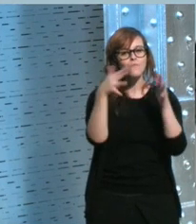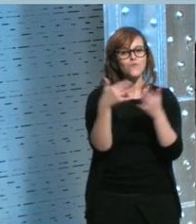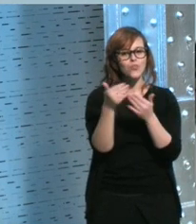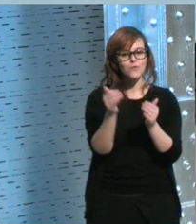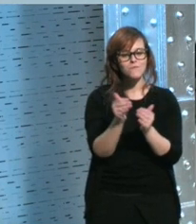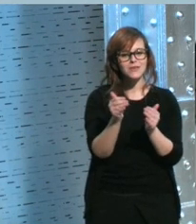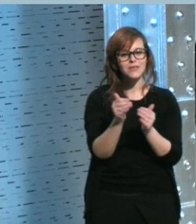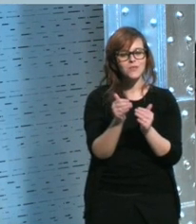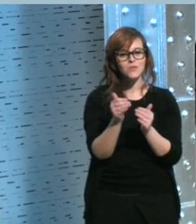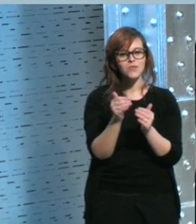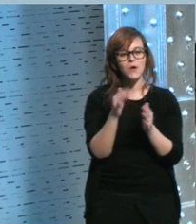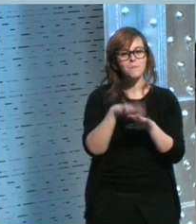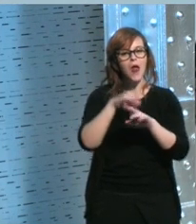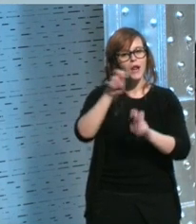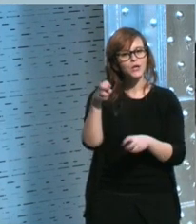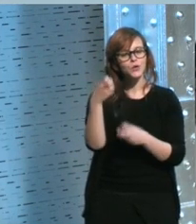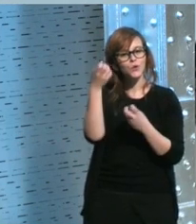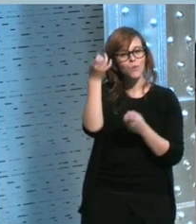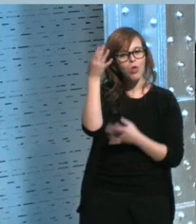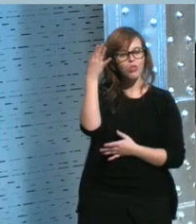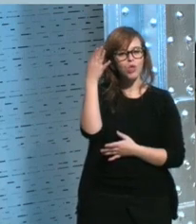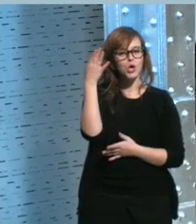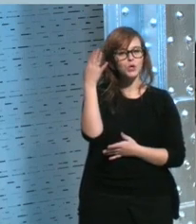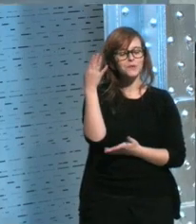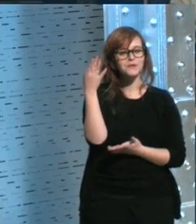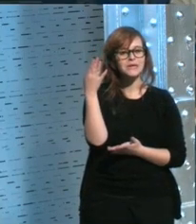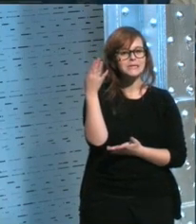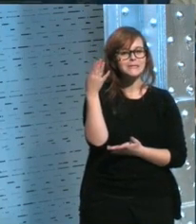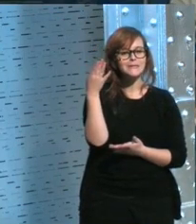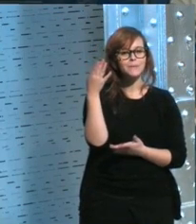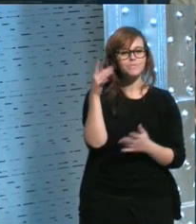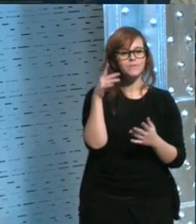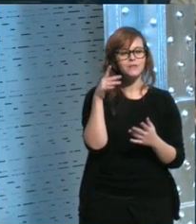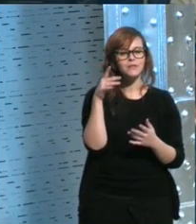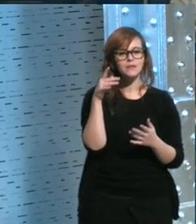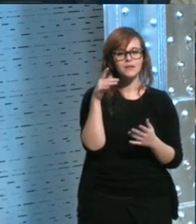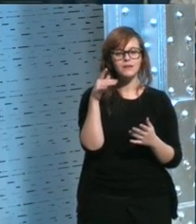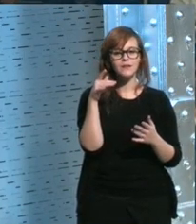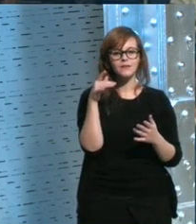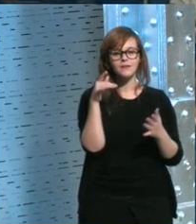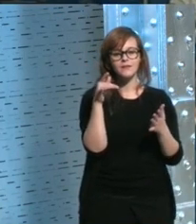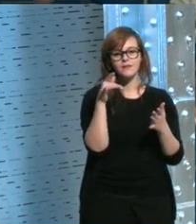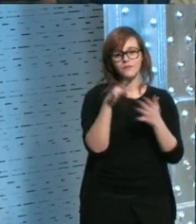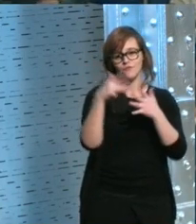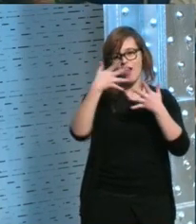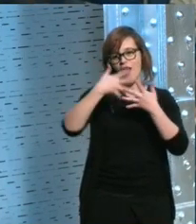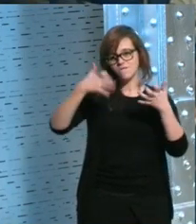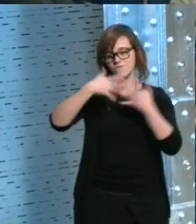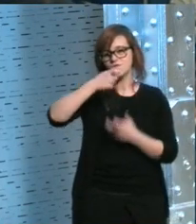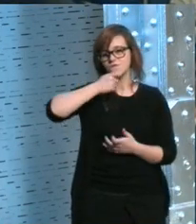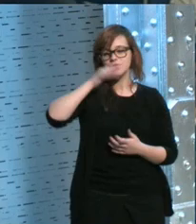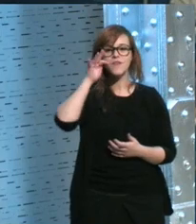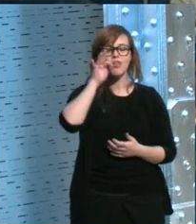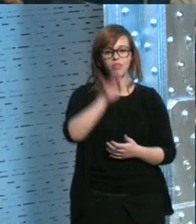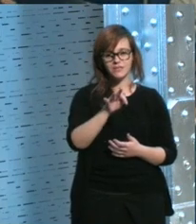pequeño para la innovación? ¿Habrá algún día? Et nous, quelle est votre idée innovante? Et vous, quelle est votre